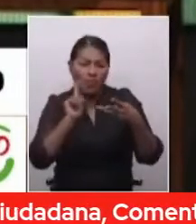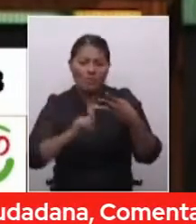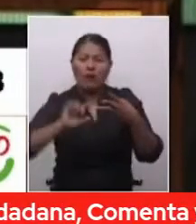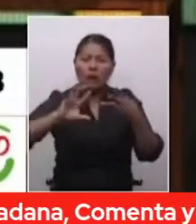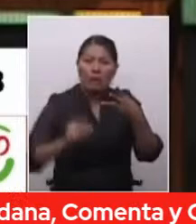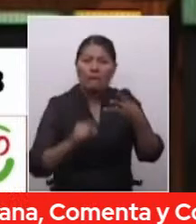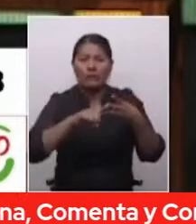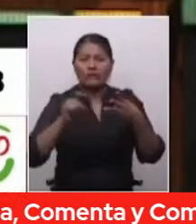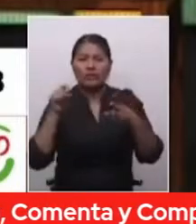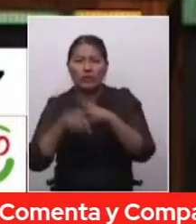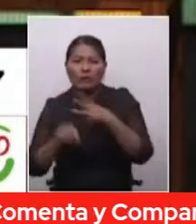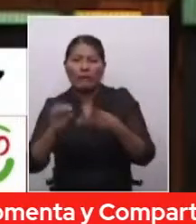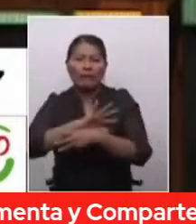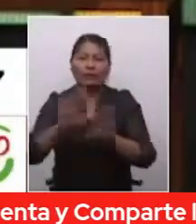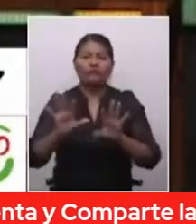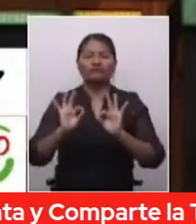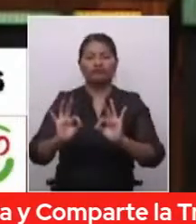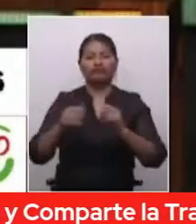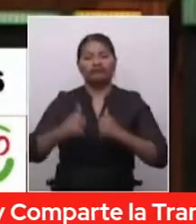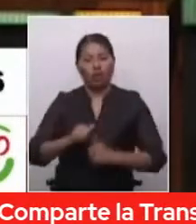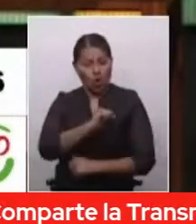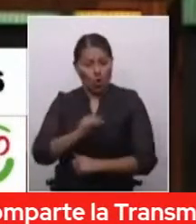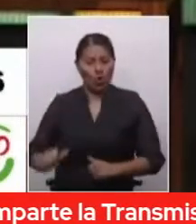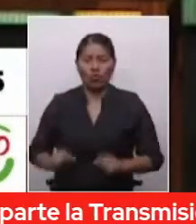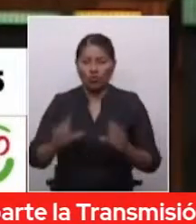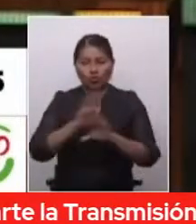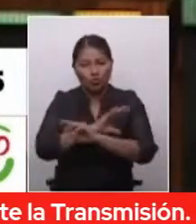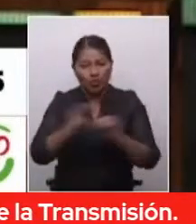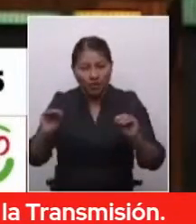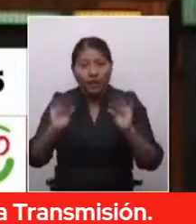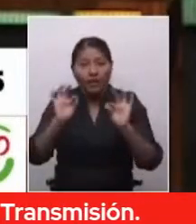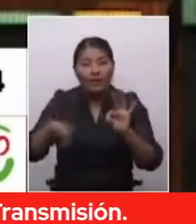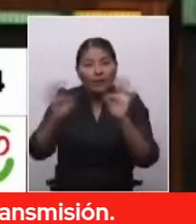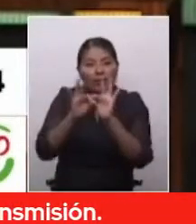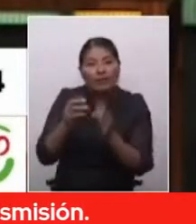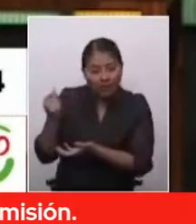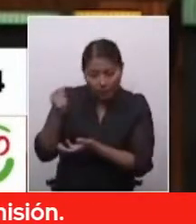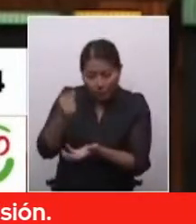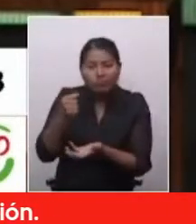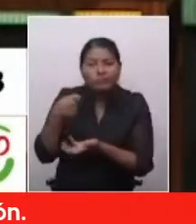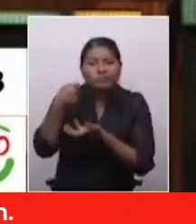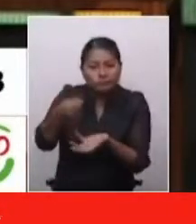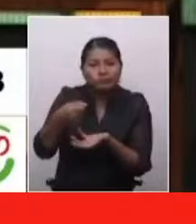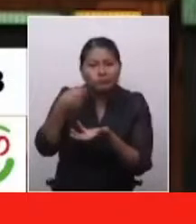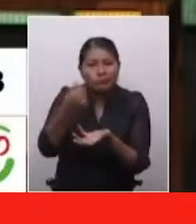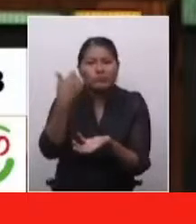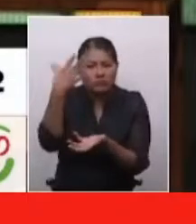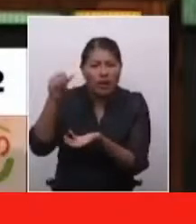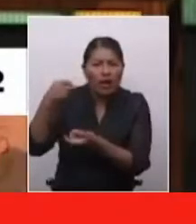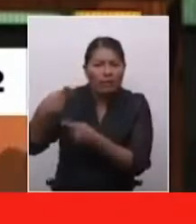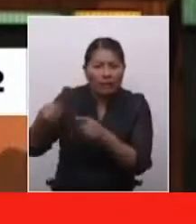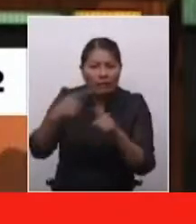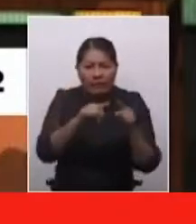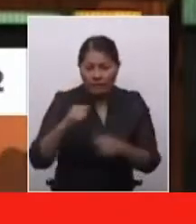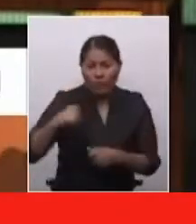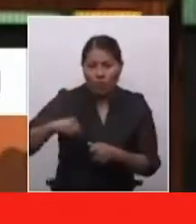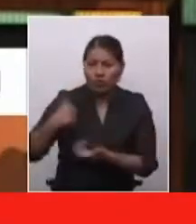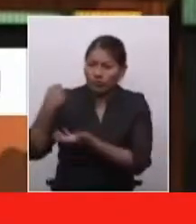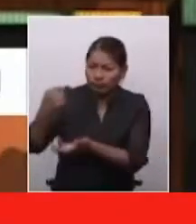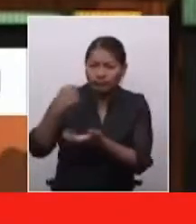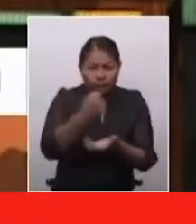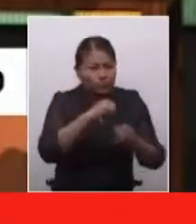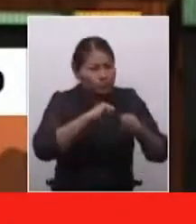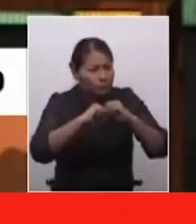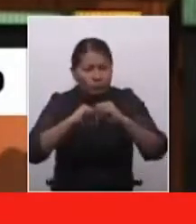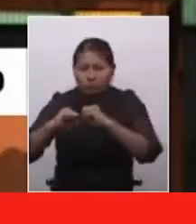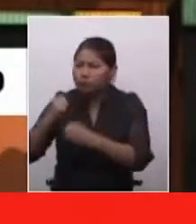No robar, no mentir, no ser ocioso, ejecutar el presupuesto, y yo ya lo he hecho y he ejecutado municipalidades, gobiernos regionales